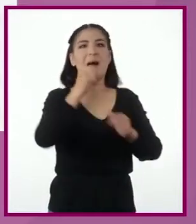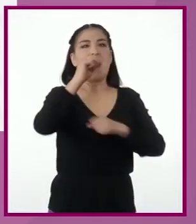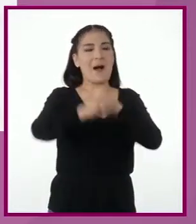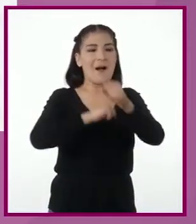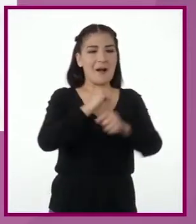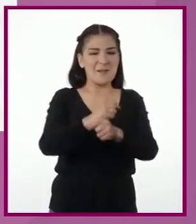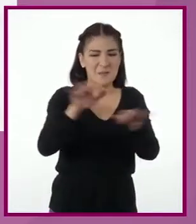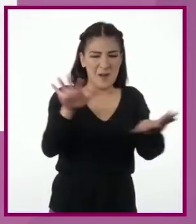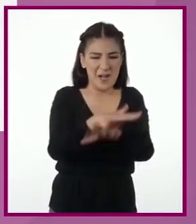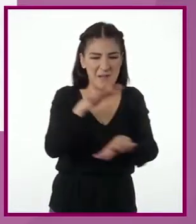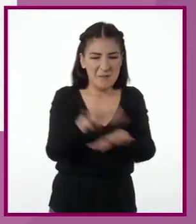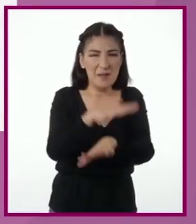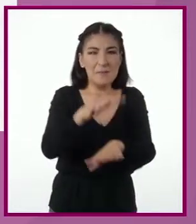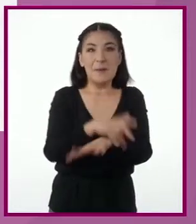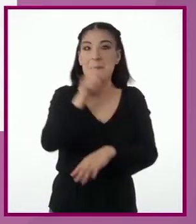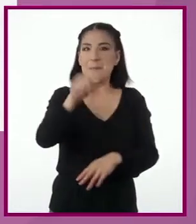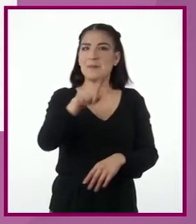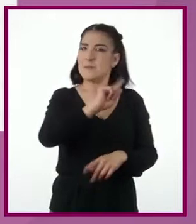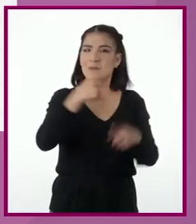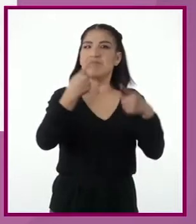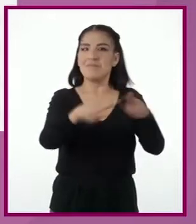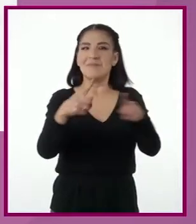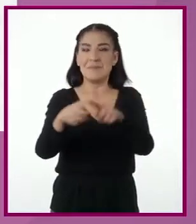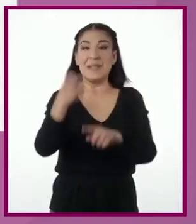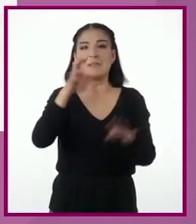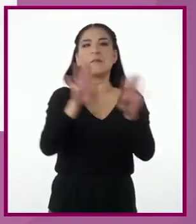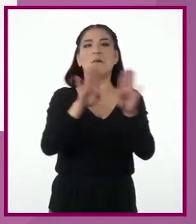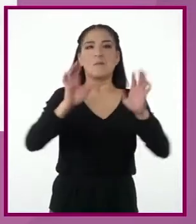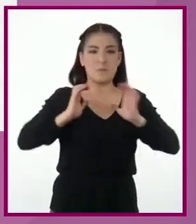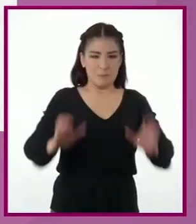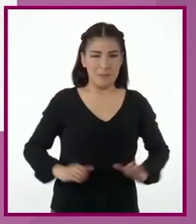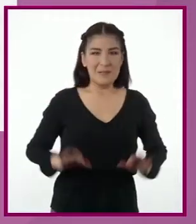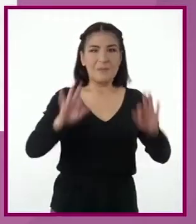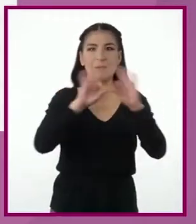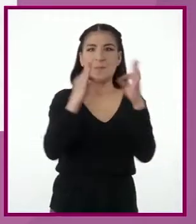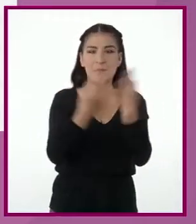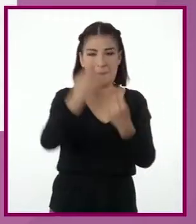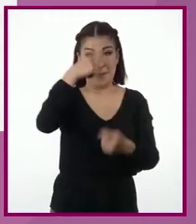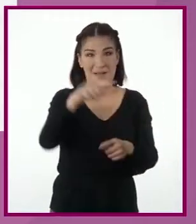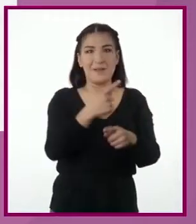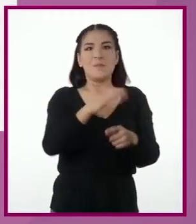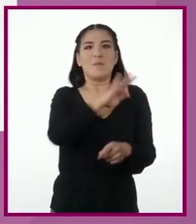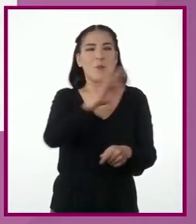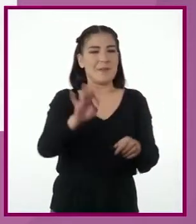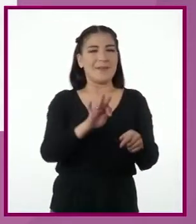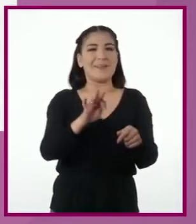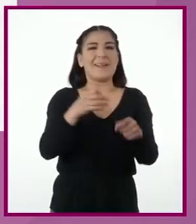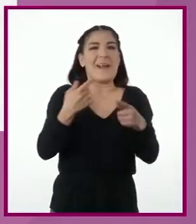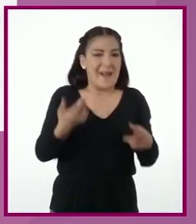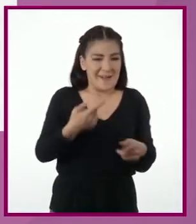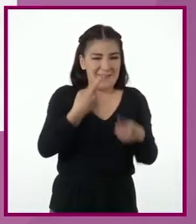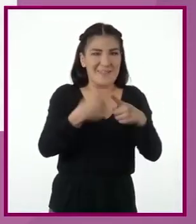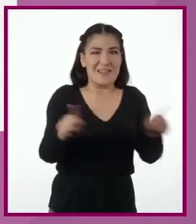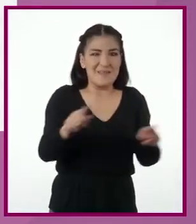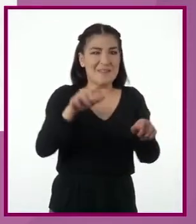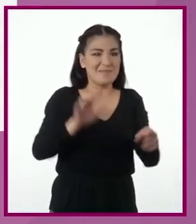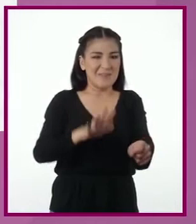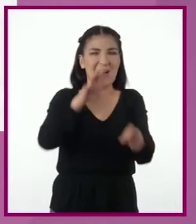existe una selección natural en la cual el organismo que tenga la capacidad de adaptarse a las condiciones del medio que lo